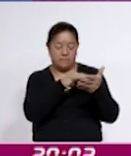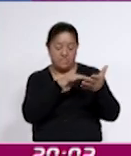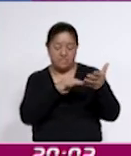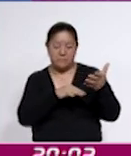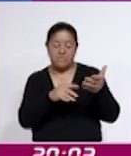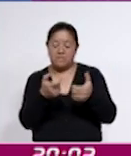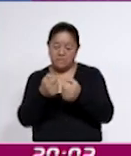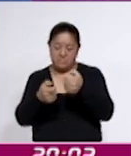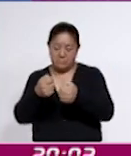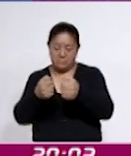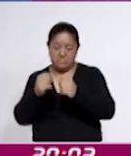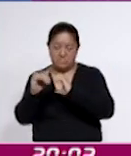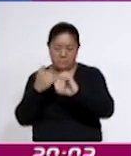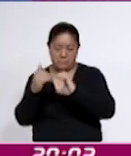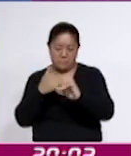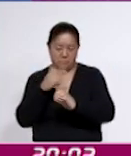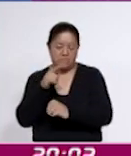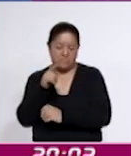le preocupe.